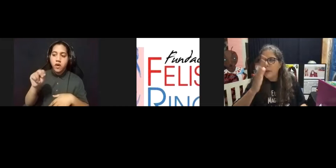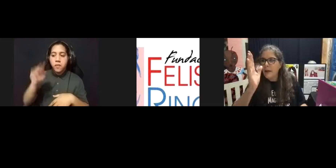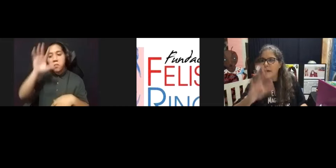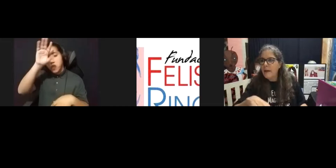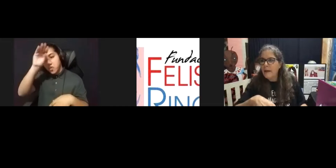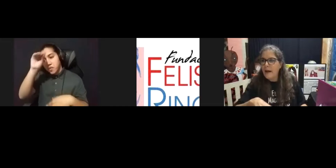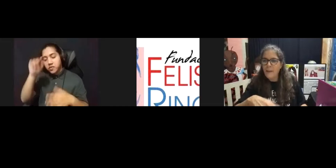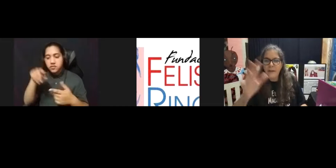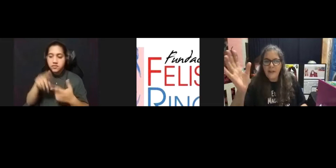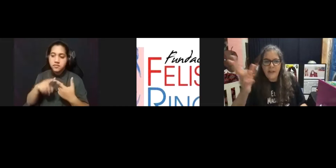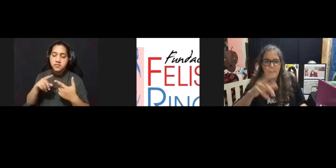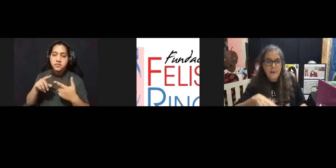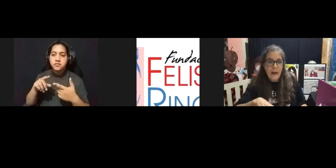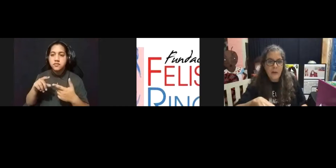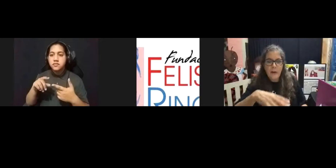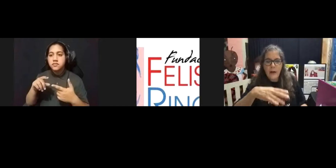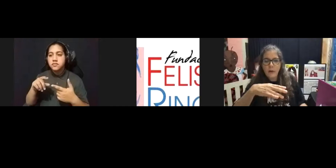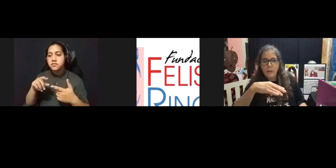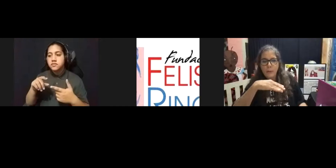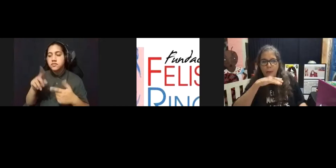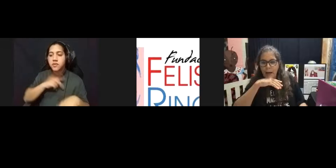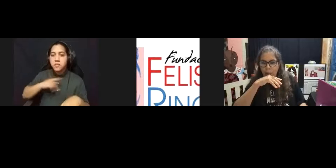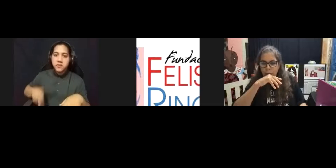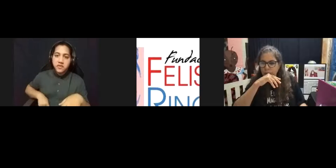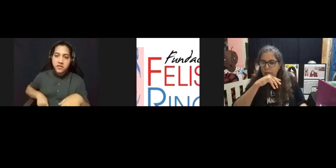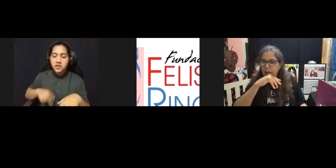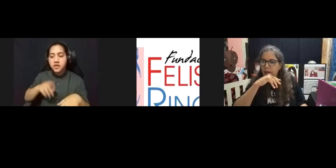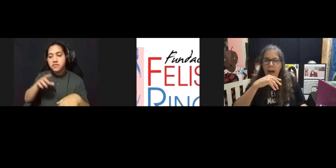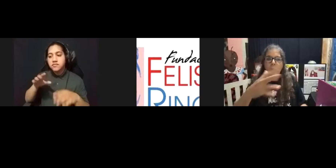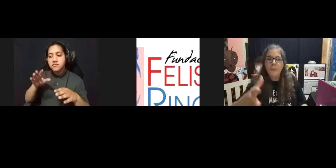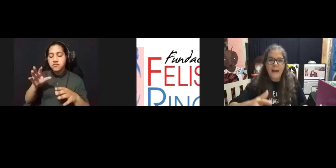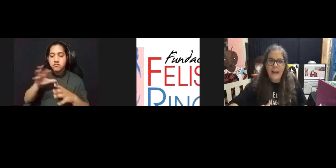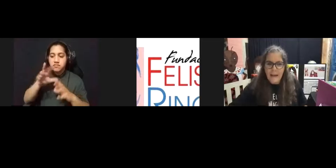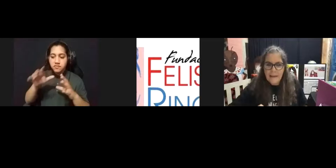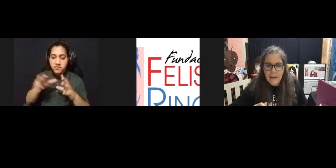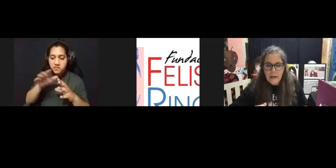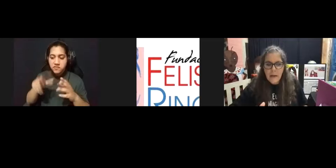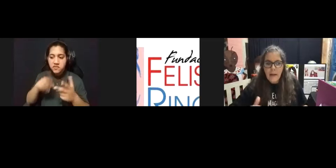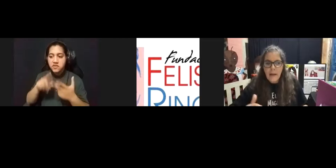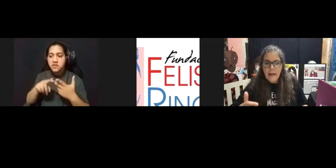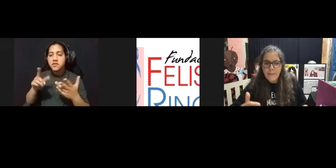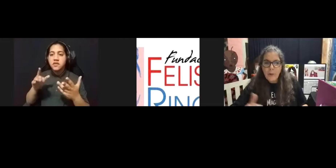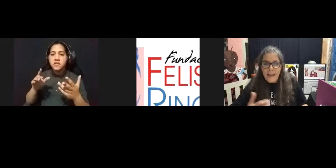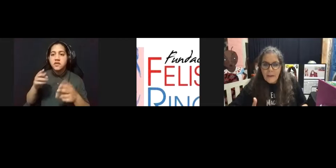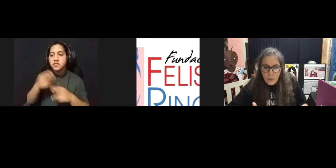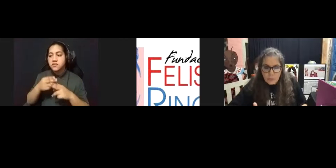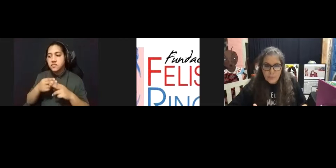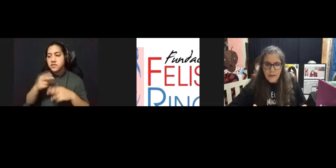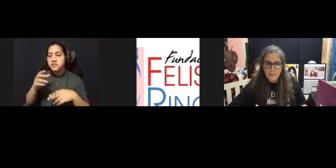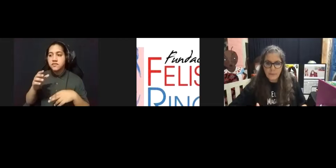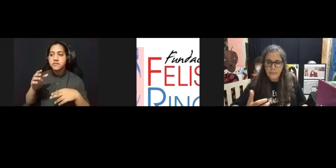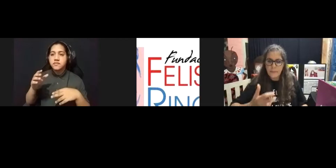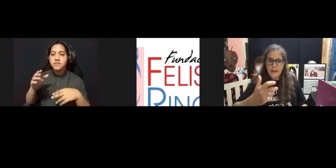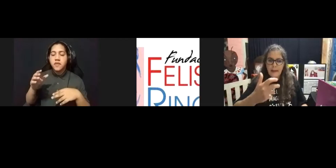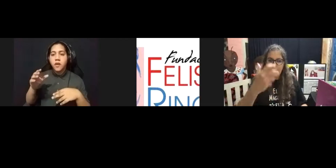nombraron a la princesa adivinadora, como nombraron a Compay Araña, porque el